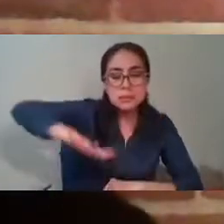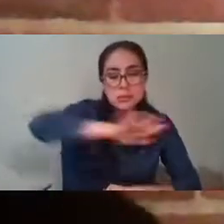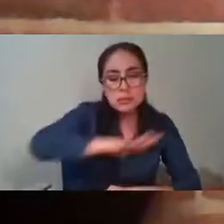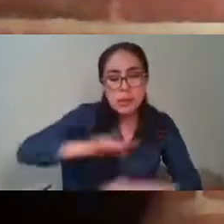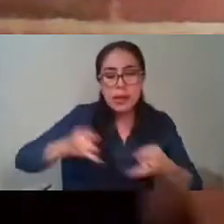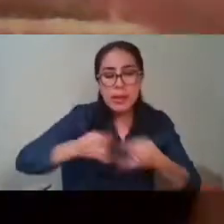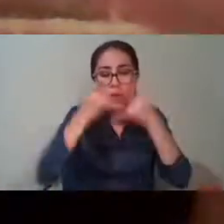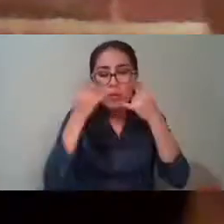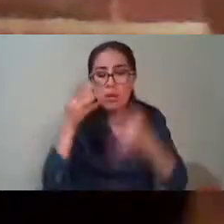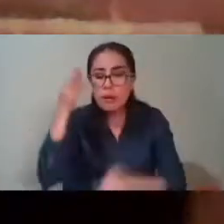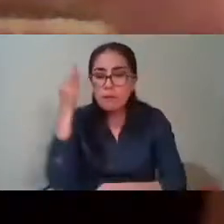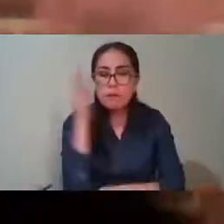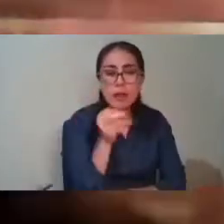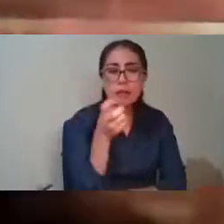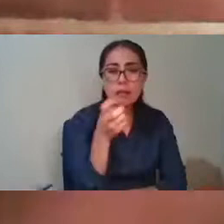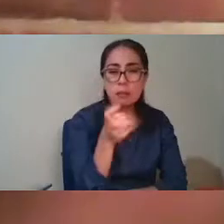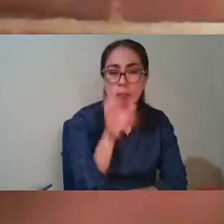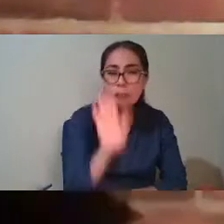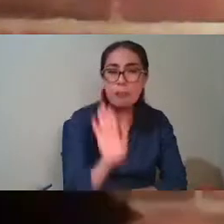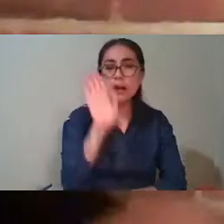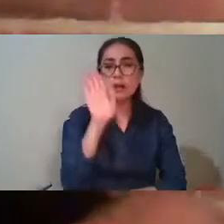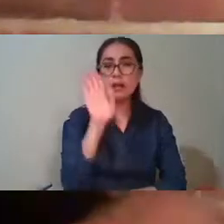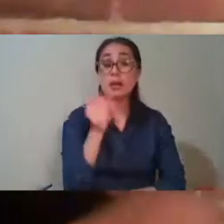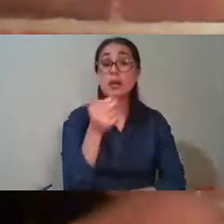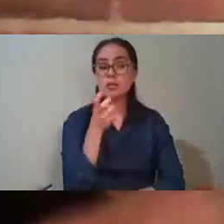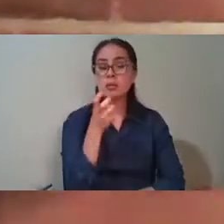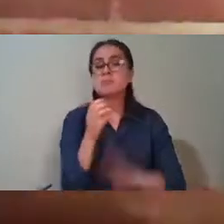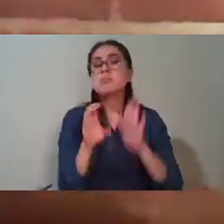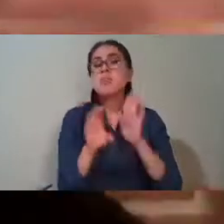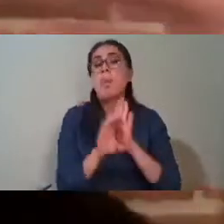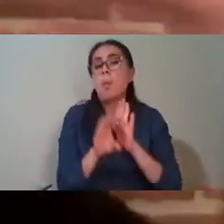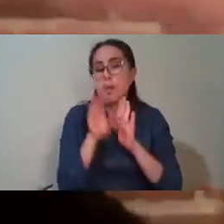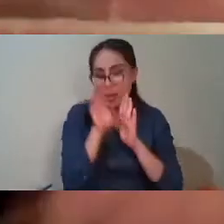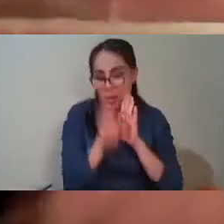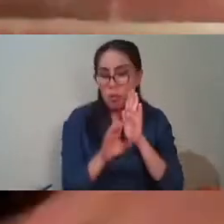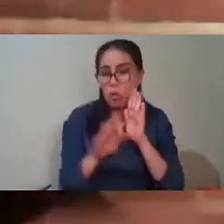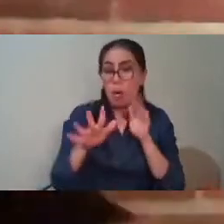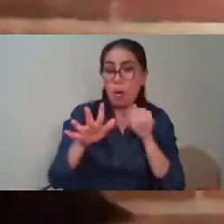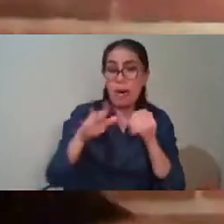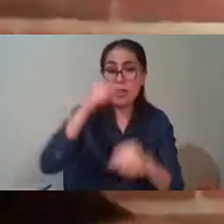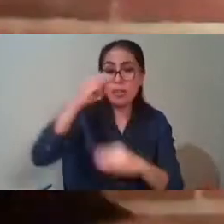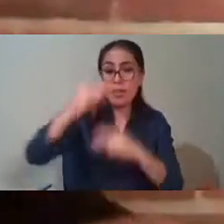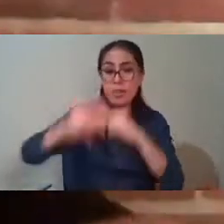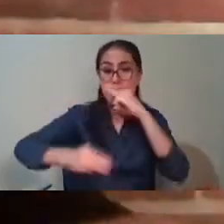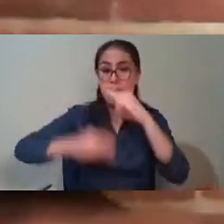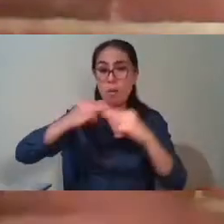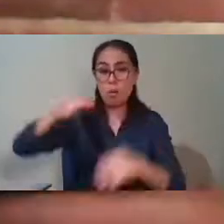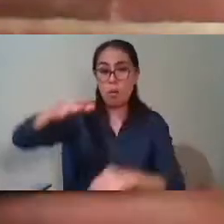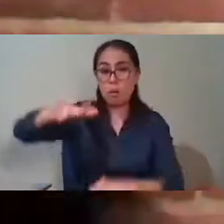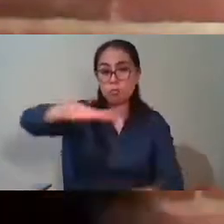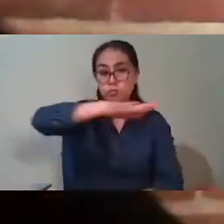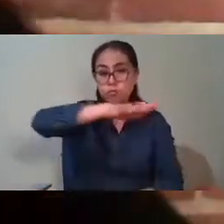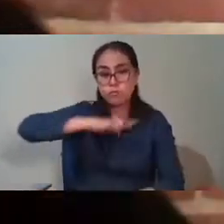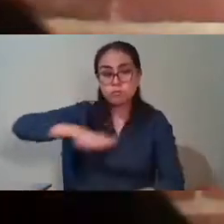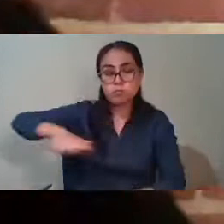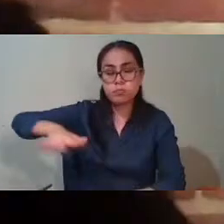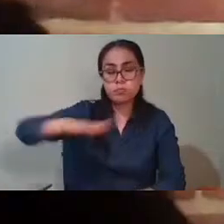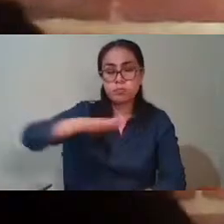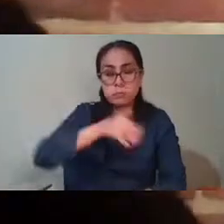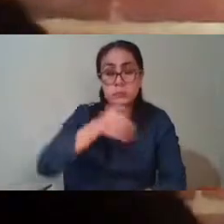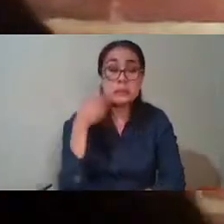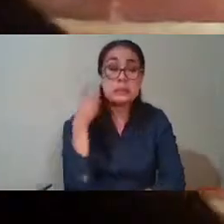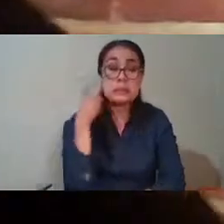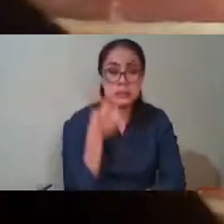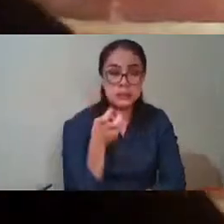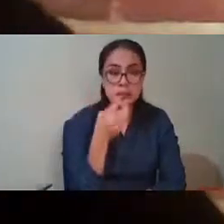la hipótesis de que es universalmente el campo que debemos reivindicar como el